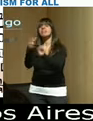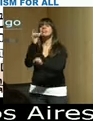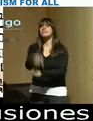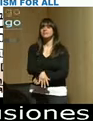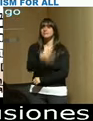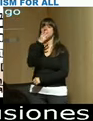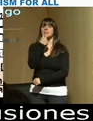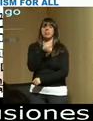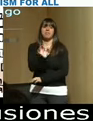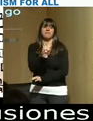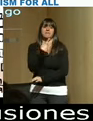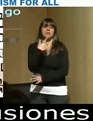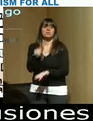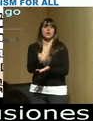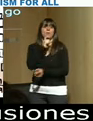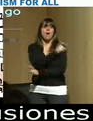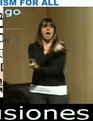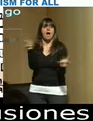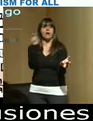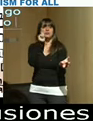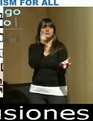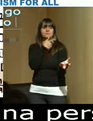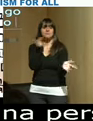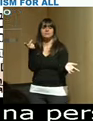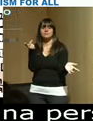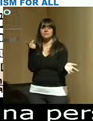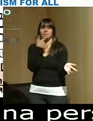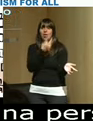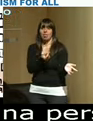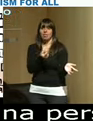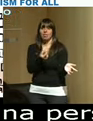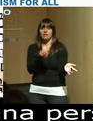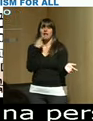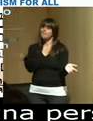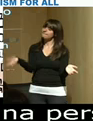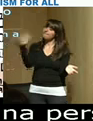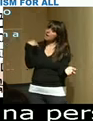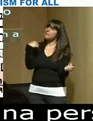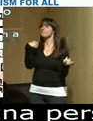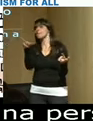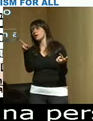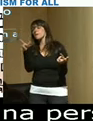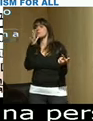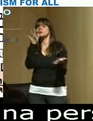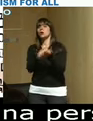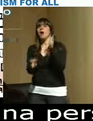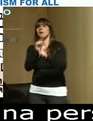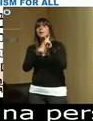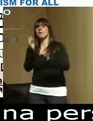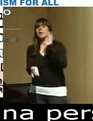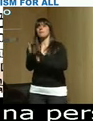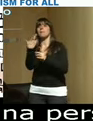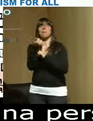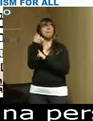fácil promocionar el turismo y que vengan y que vayan, pero cuando están los problemas no hay